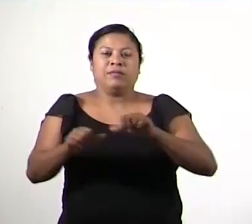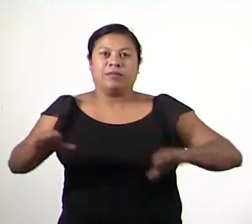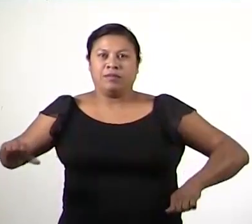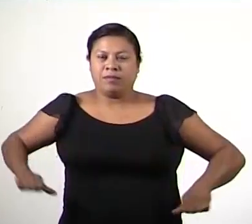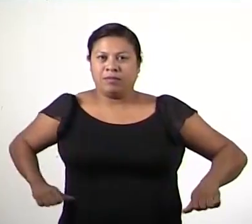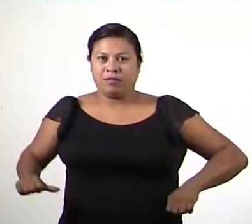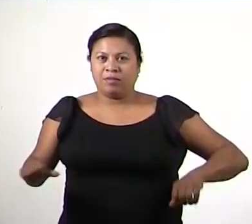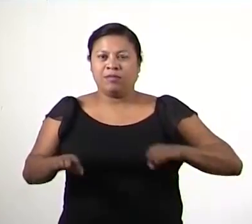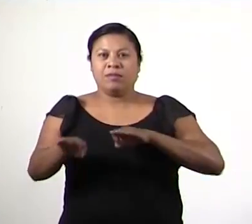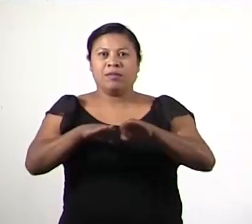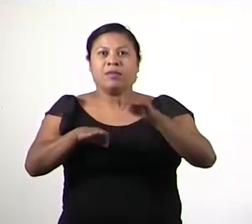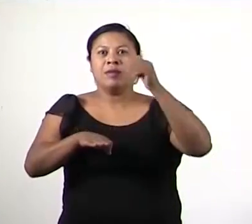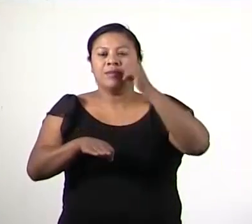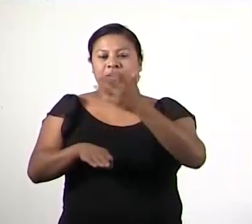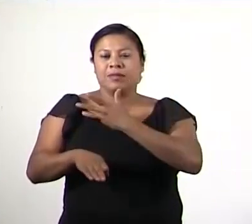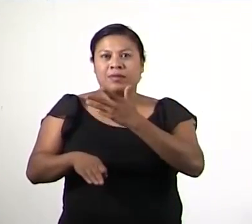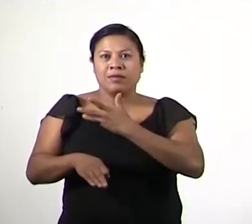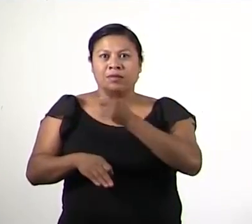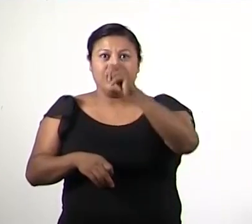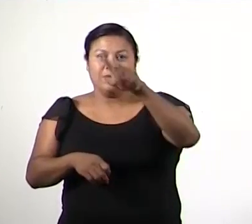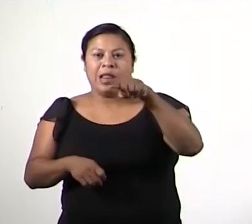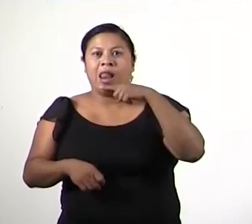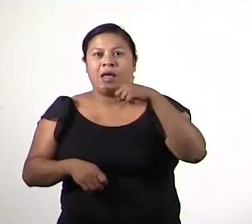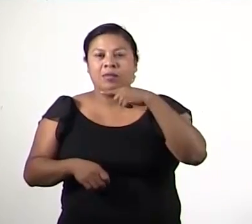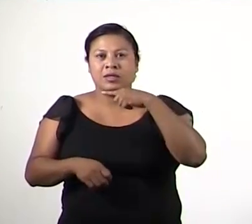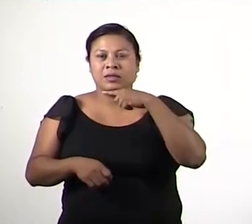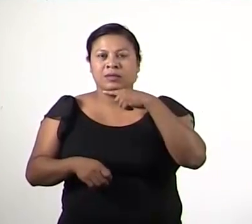trabajo tengas contigo un lápiz